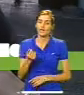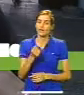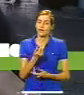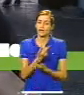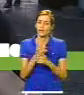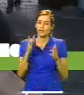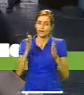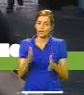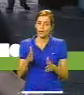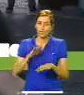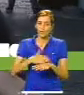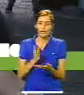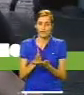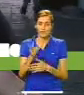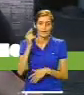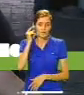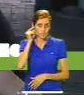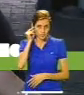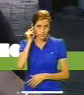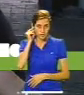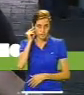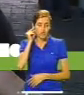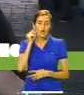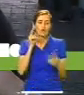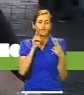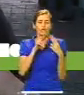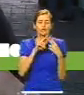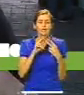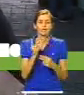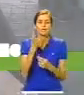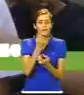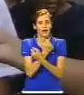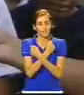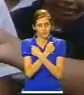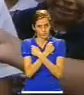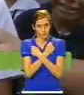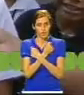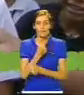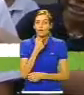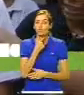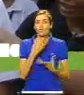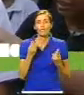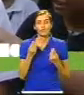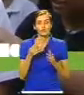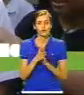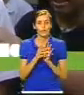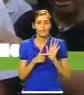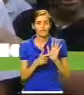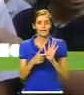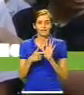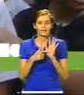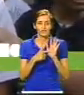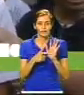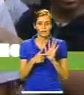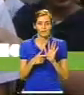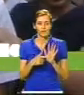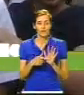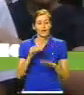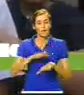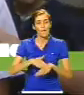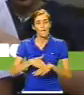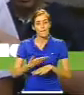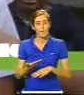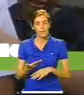porque a través de ella pues va a conocer su primer amor. Me gustó mucho nuestra esa presentación